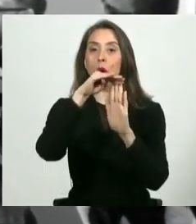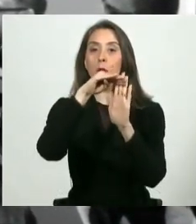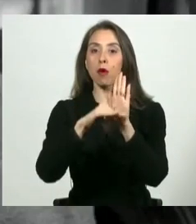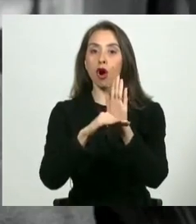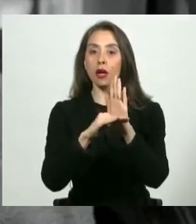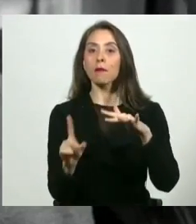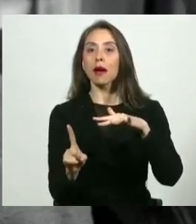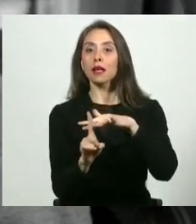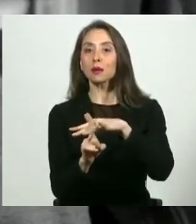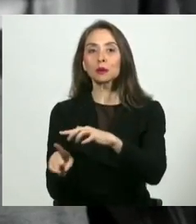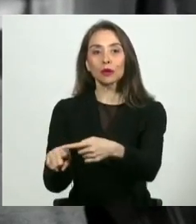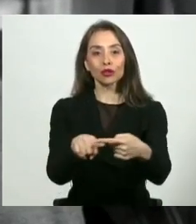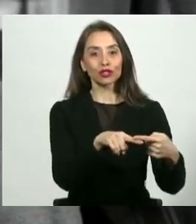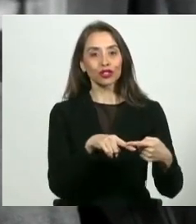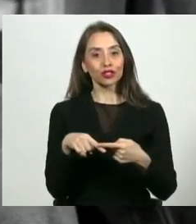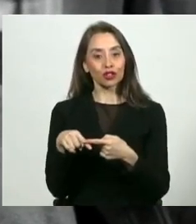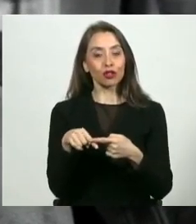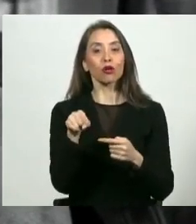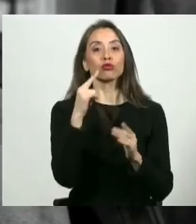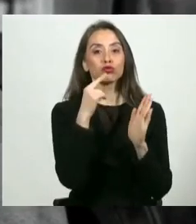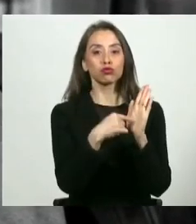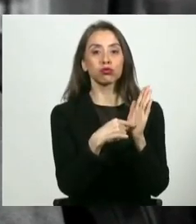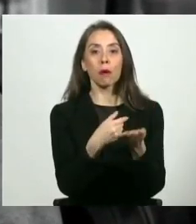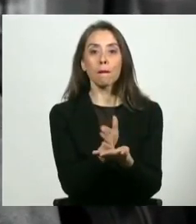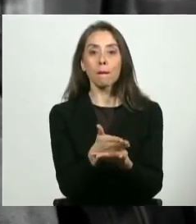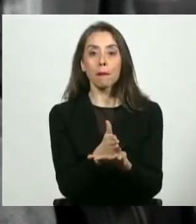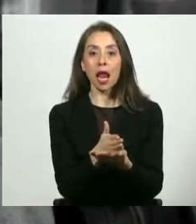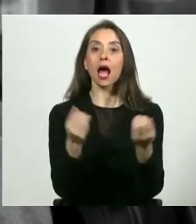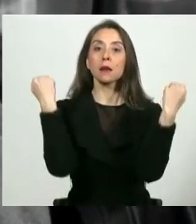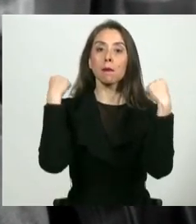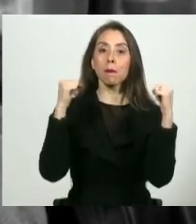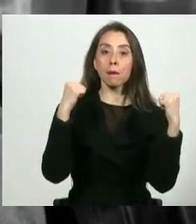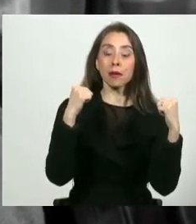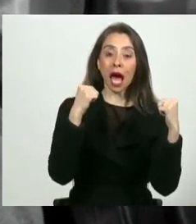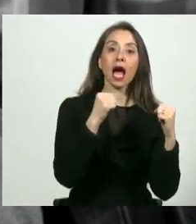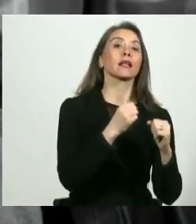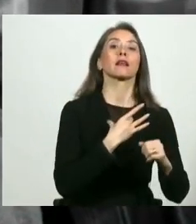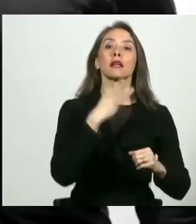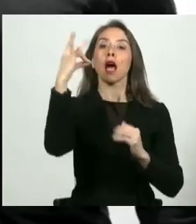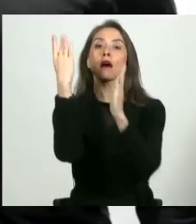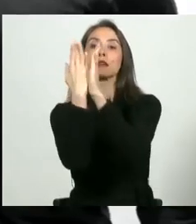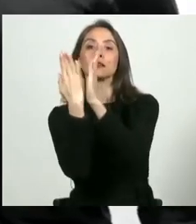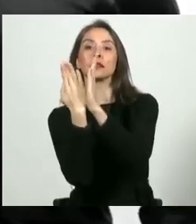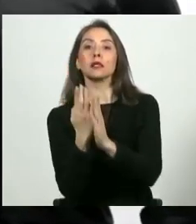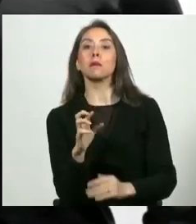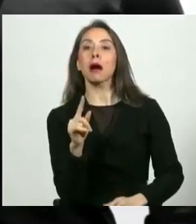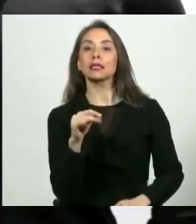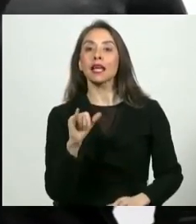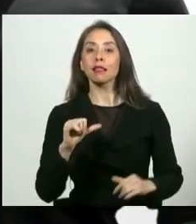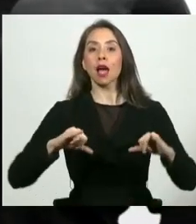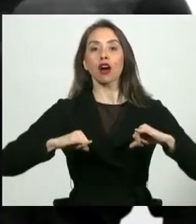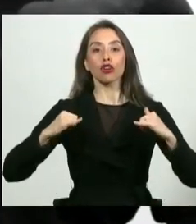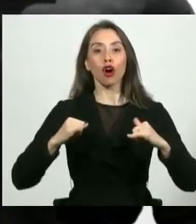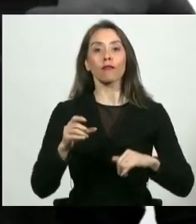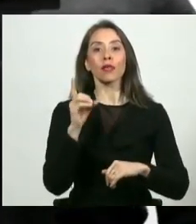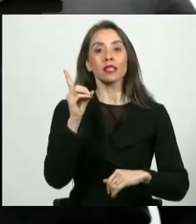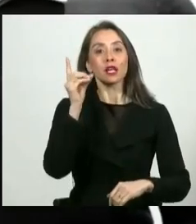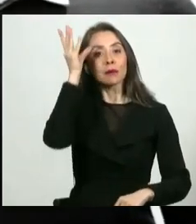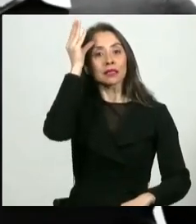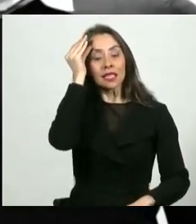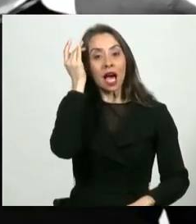de inclusión social, el que cuenta con un plan de prácticas y pasantías de inclusión destinado a jóvenes con discapacidad